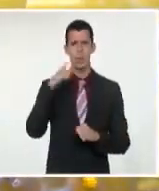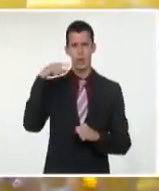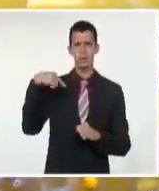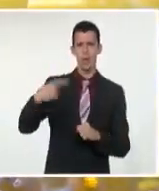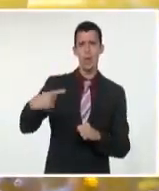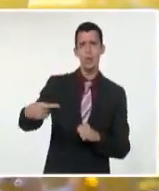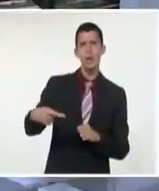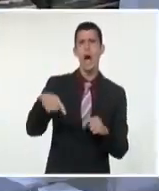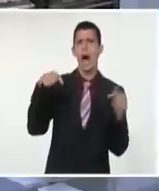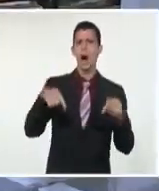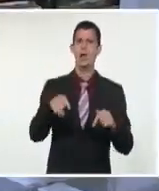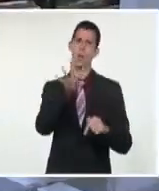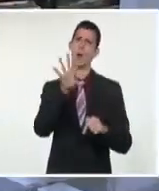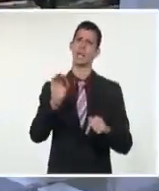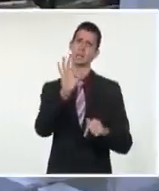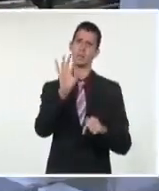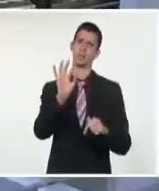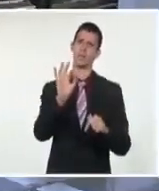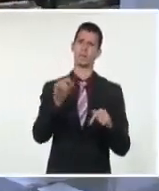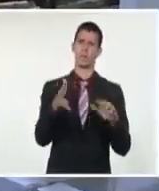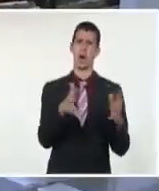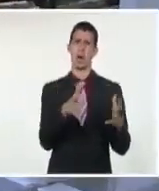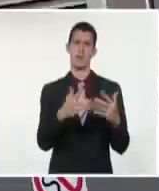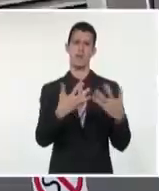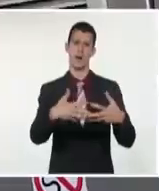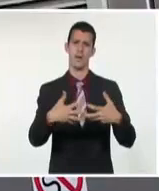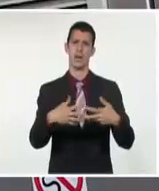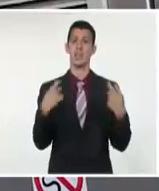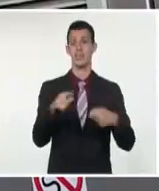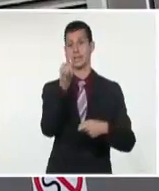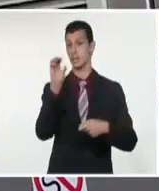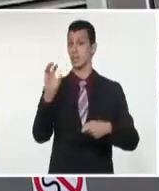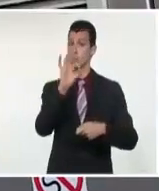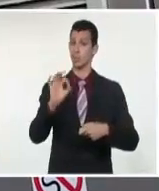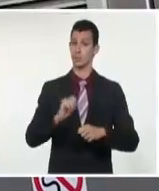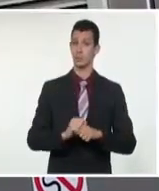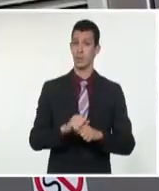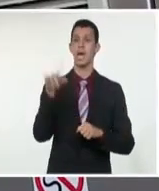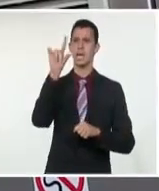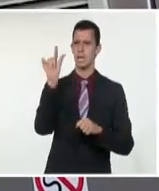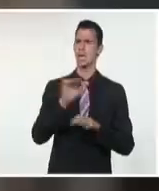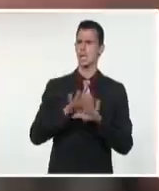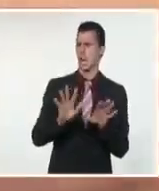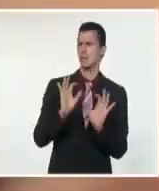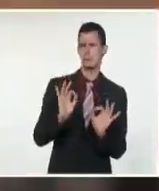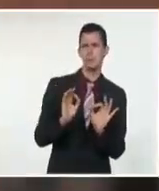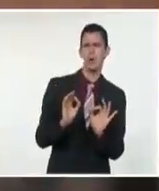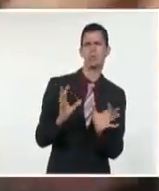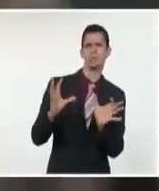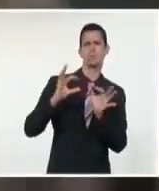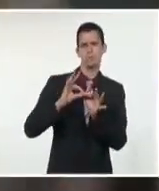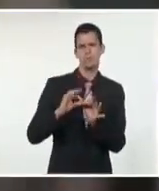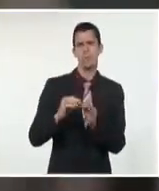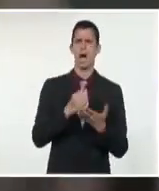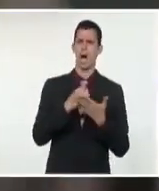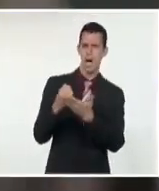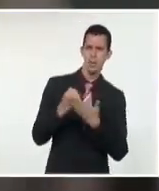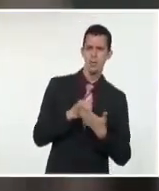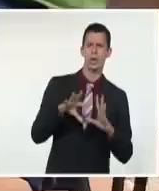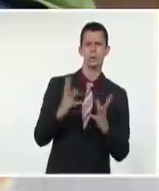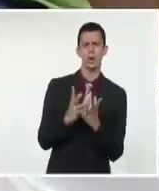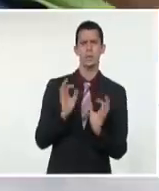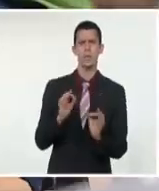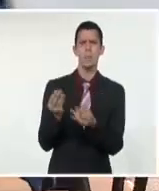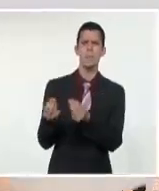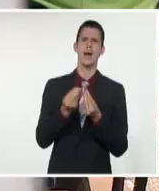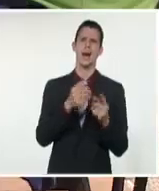en los próximos días deben arribar los especialistas desde Italia para acometer el mantenimiento previsto. Los directivos afirman que no